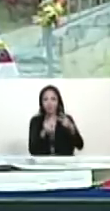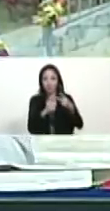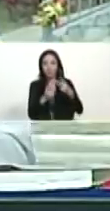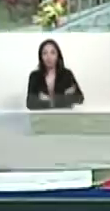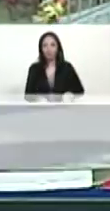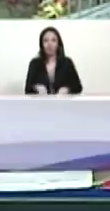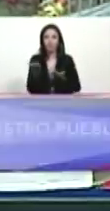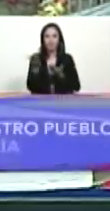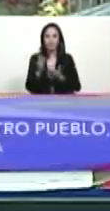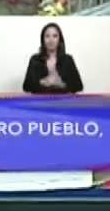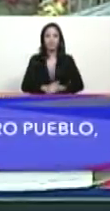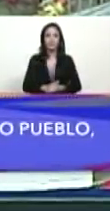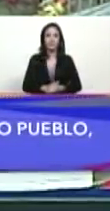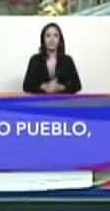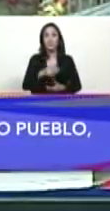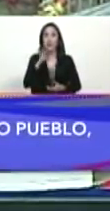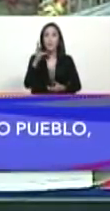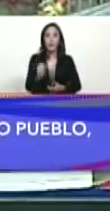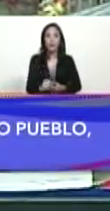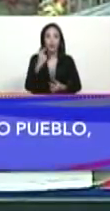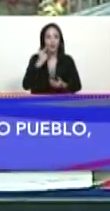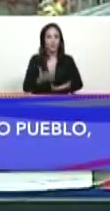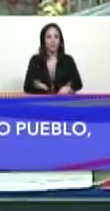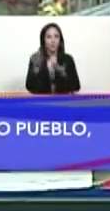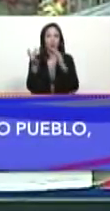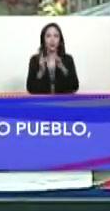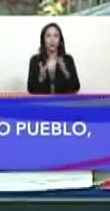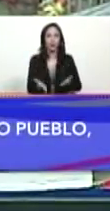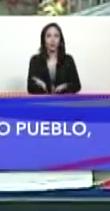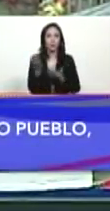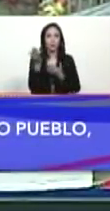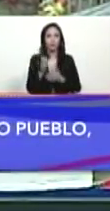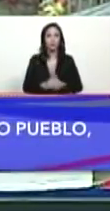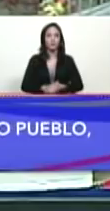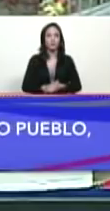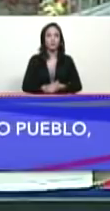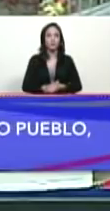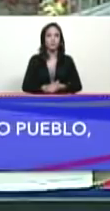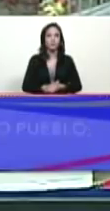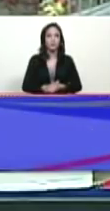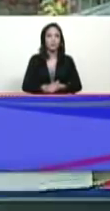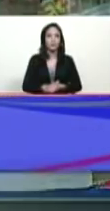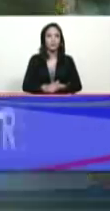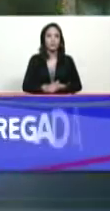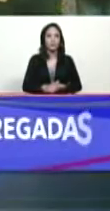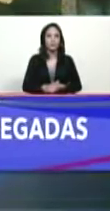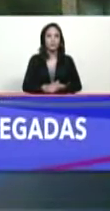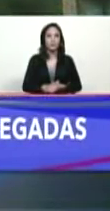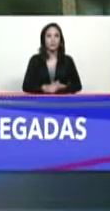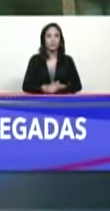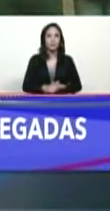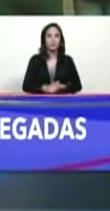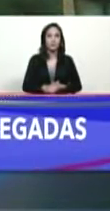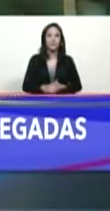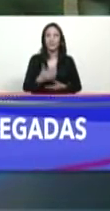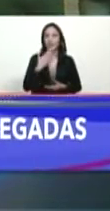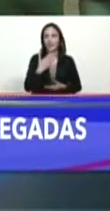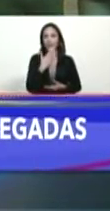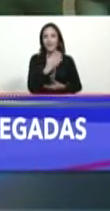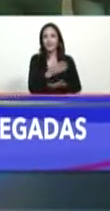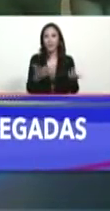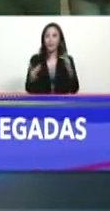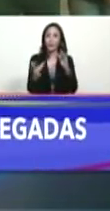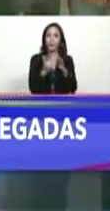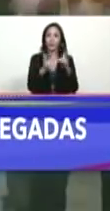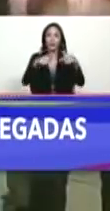Rangel Ábalos, en Petare. Vamos a darle el pase. Adelante. Bueno, muchísimas gracias. Nos encontramos acá